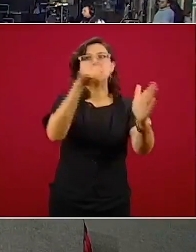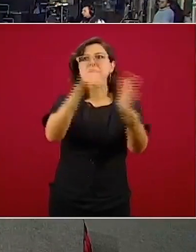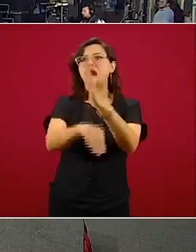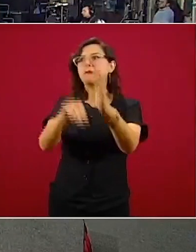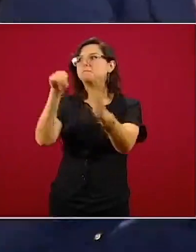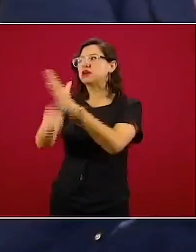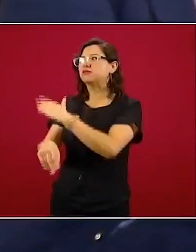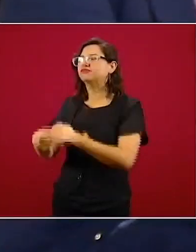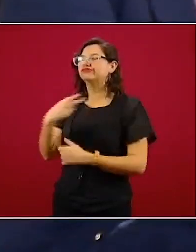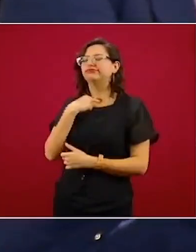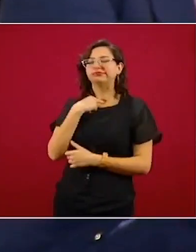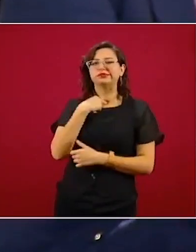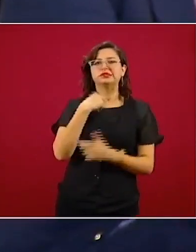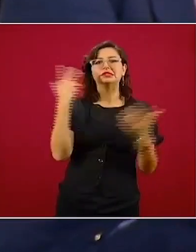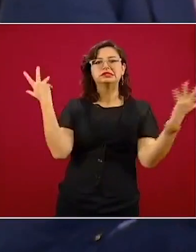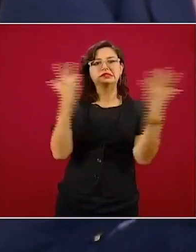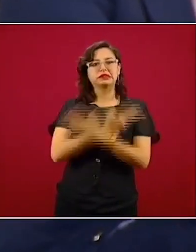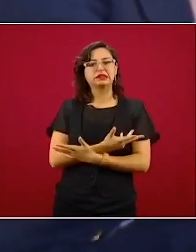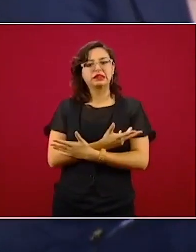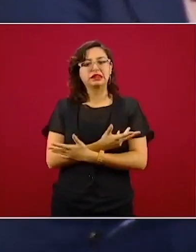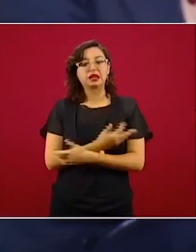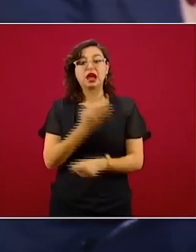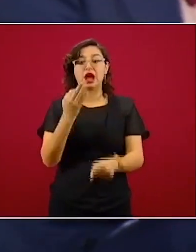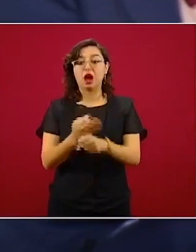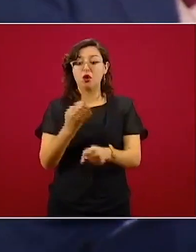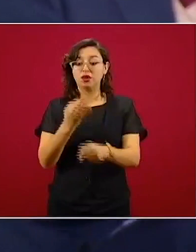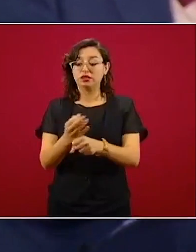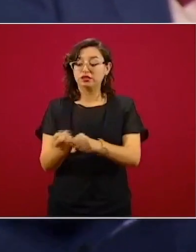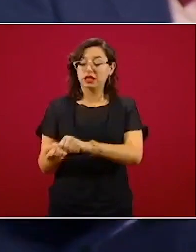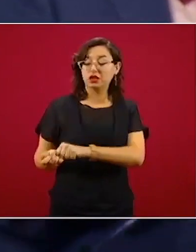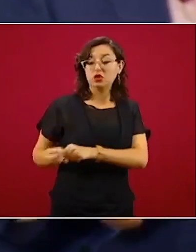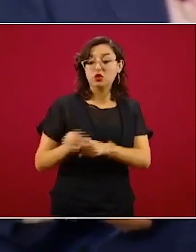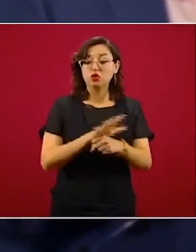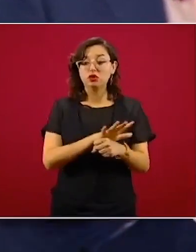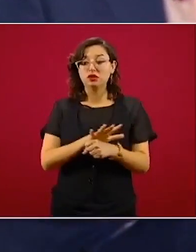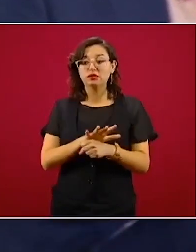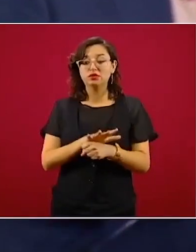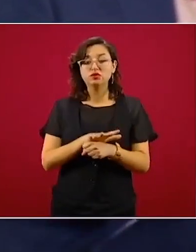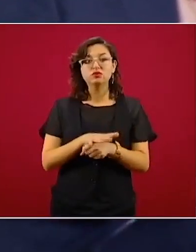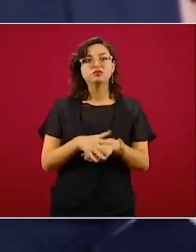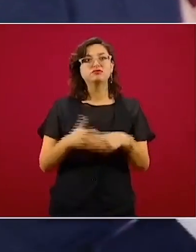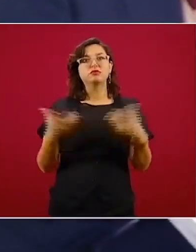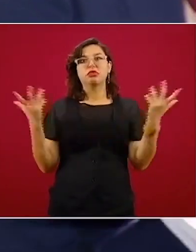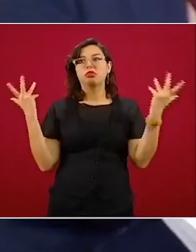El coronavirus vino a precipitar la crisis,